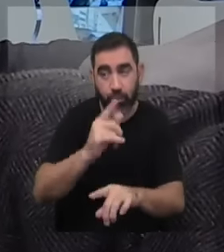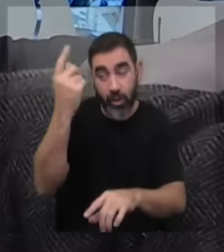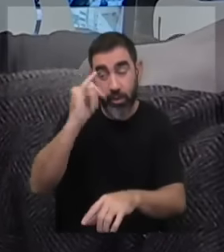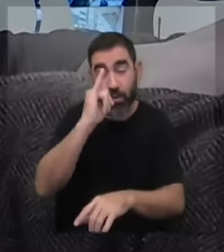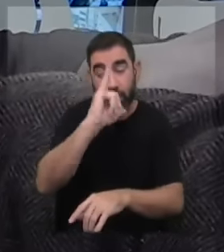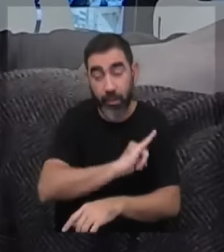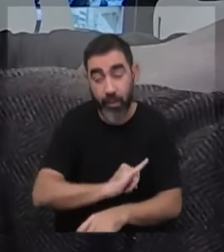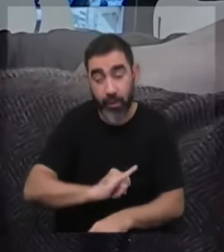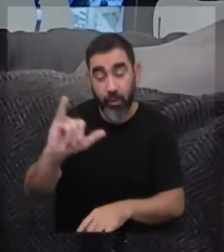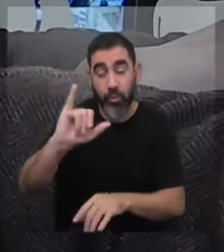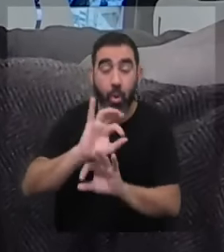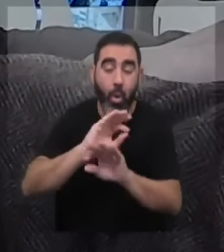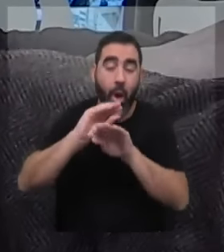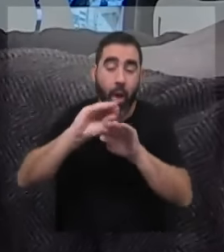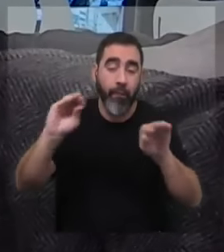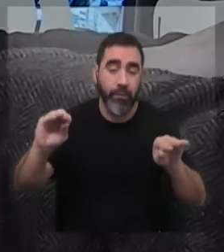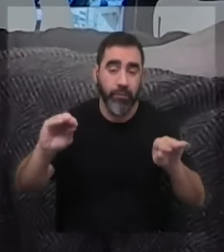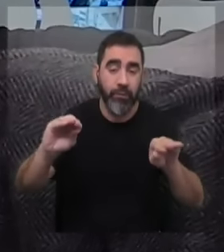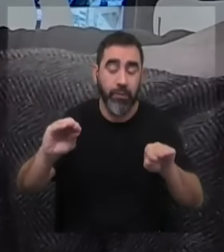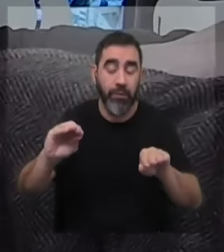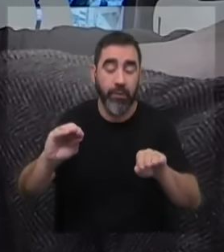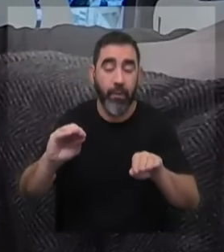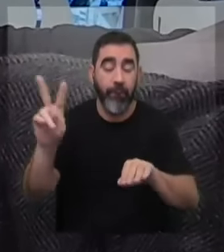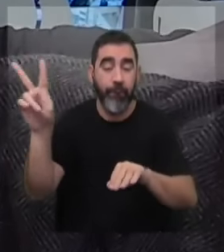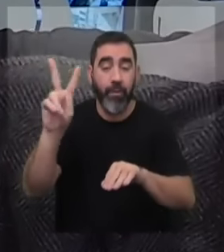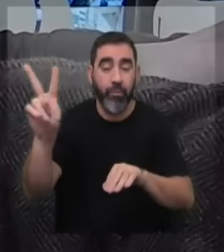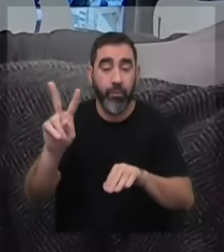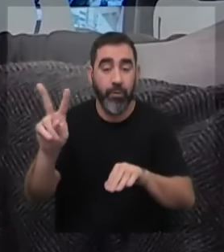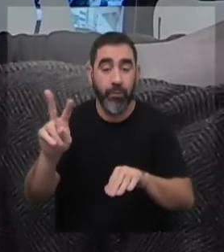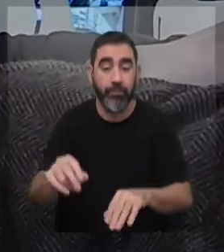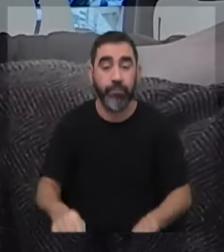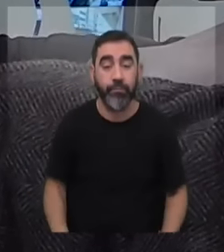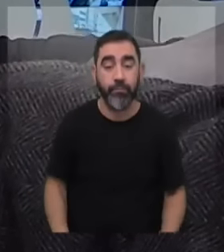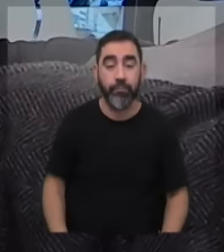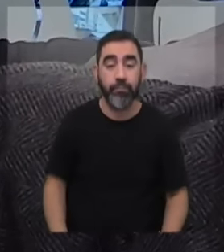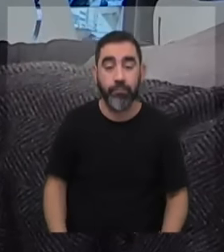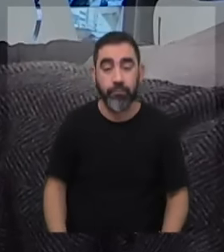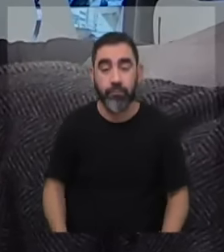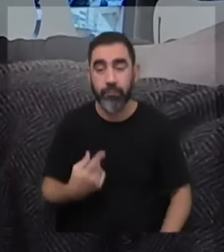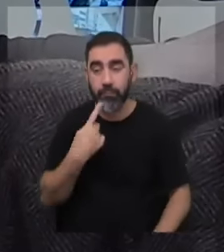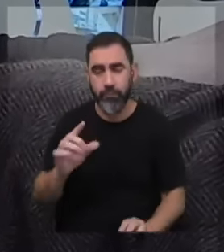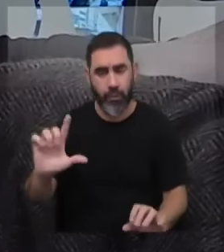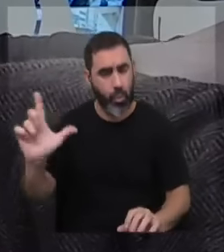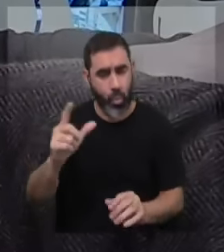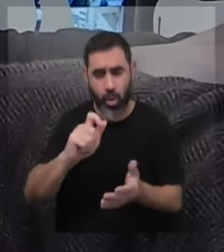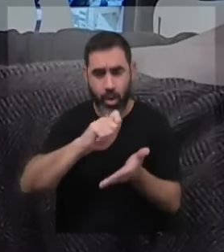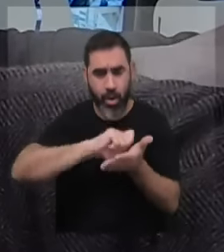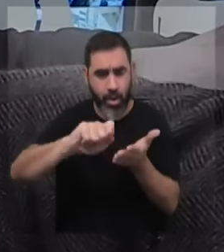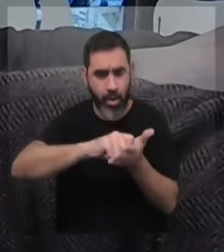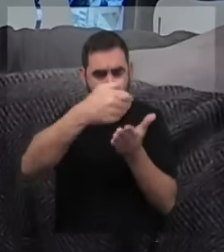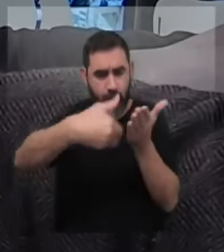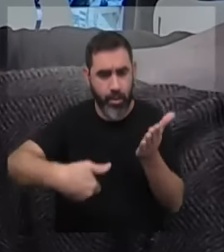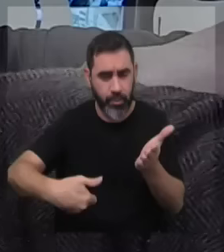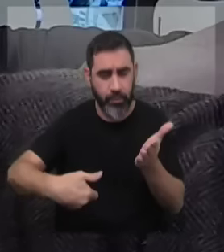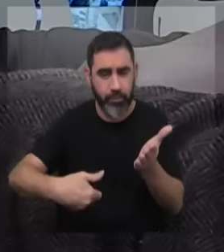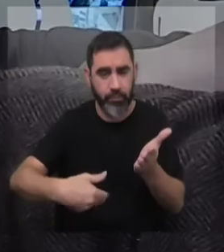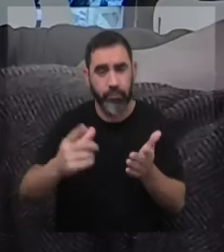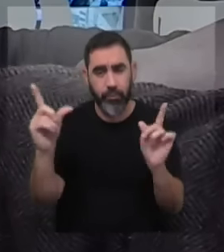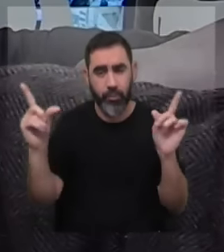o anunció el cne venezolano que todo indica de que no lo tiene Y en esa medida se nos